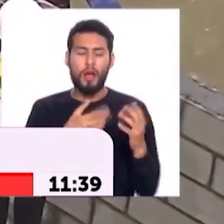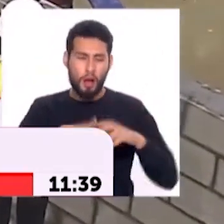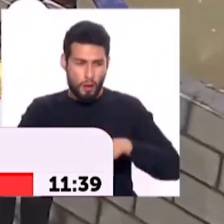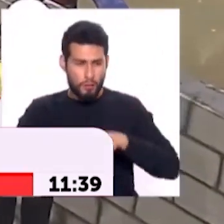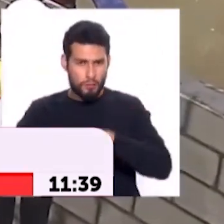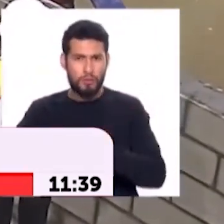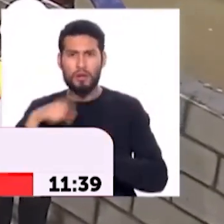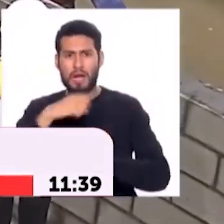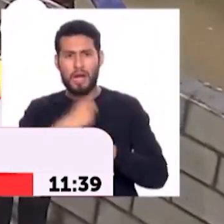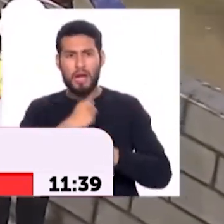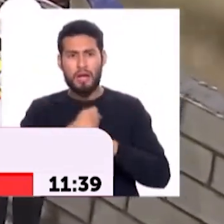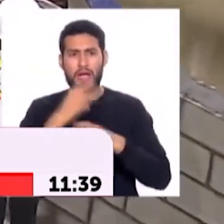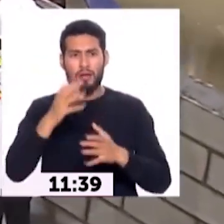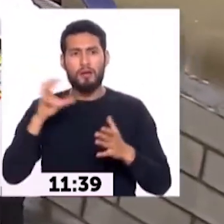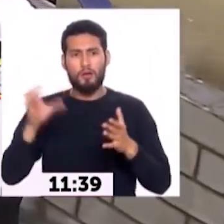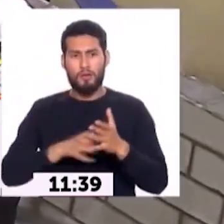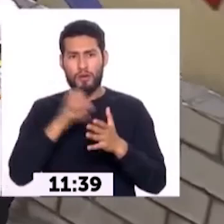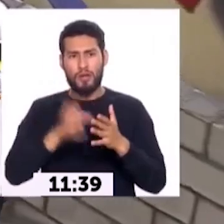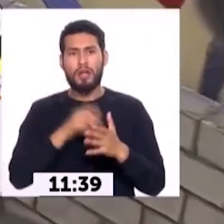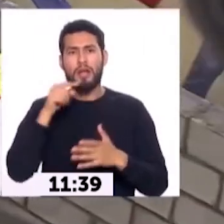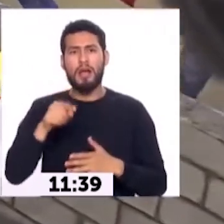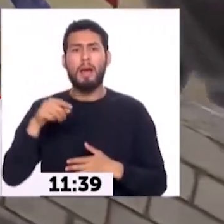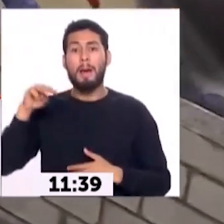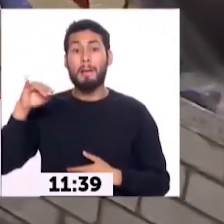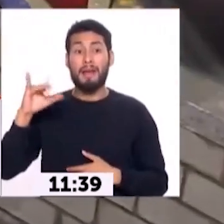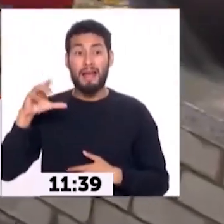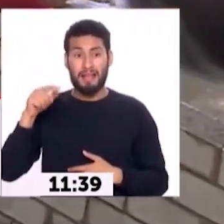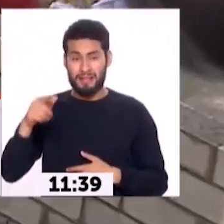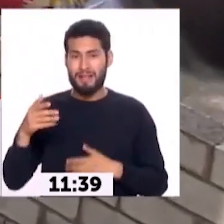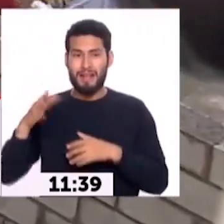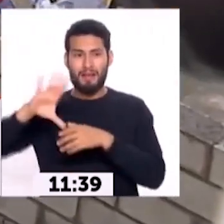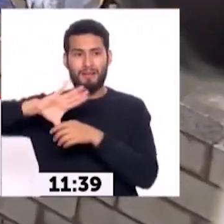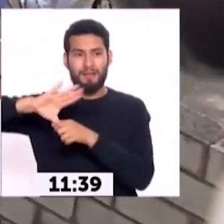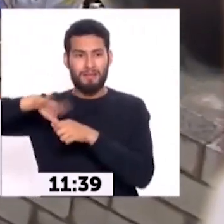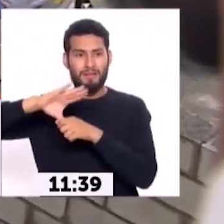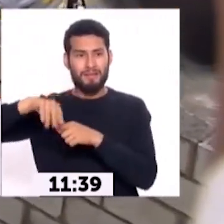tenemos en vivo para Exitosa en Lima, en los 95.5 de la FM, la voz que integra al Perú.